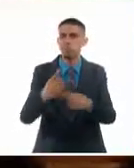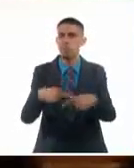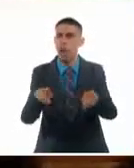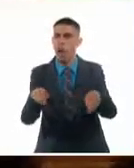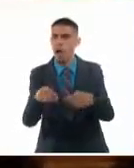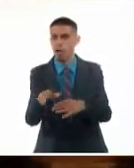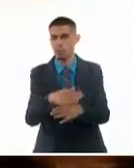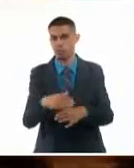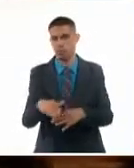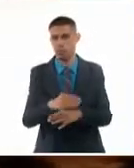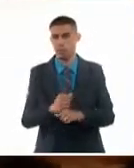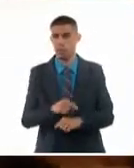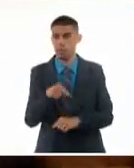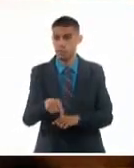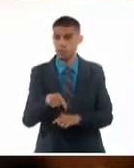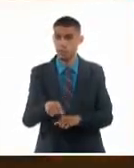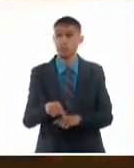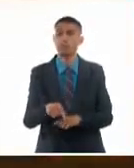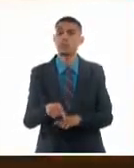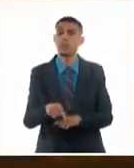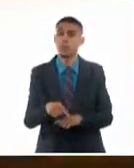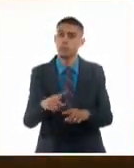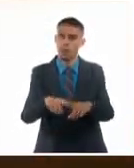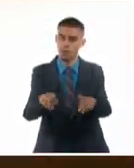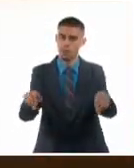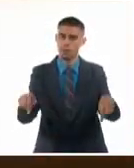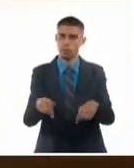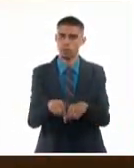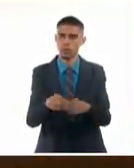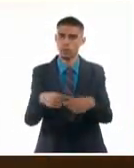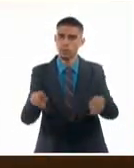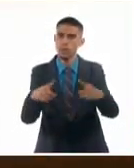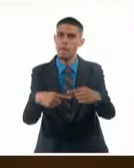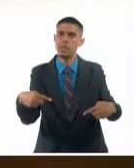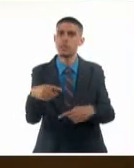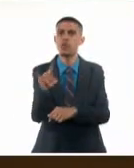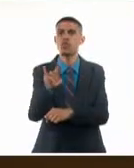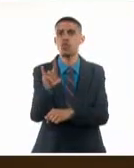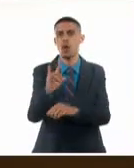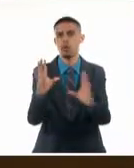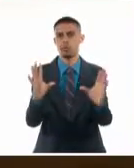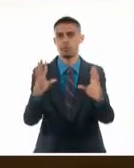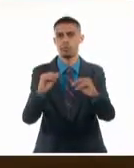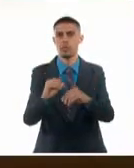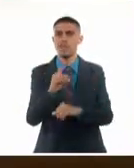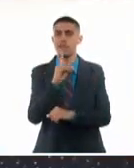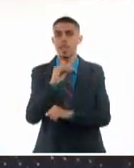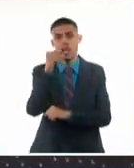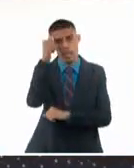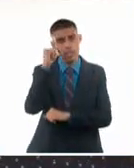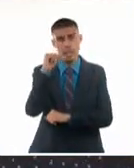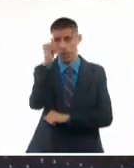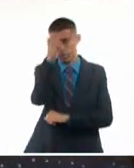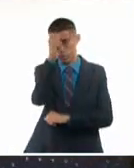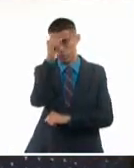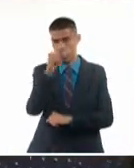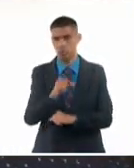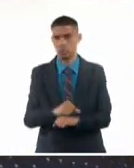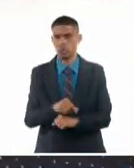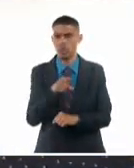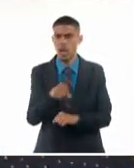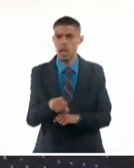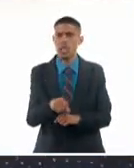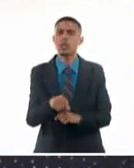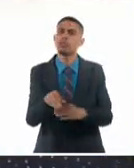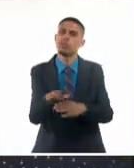Esta vez van a sucederse en la Luna Naranja los conciertos principales de las 9 de la noche, de viernes, sábado y domingo. Va a estar Adrián Berazaín,